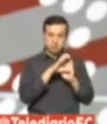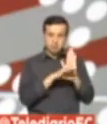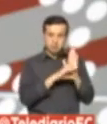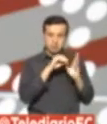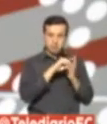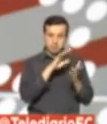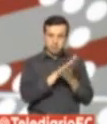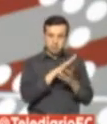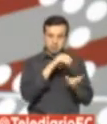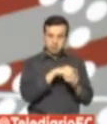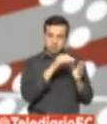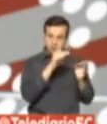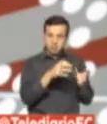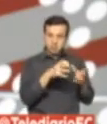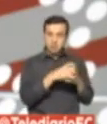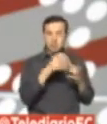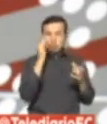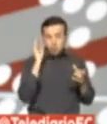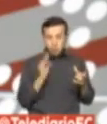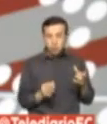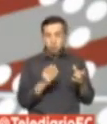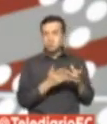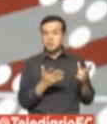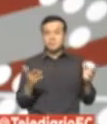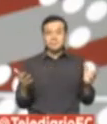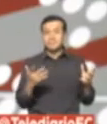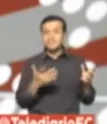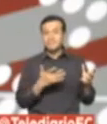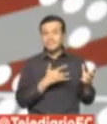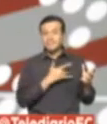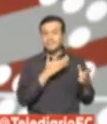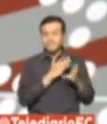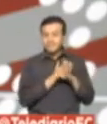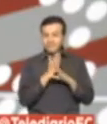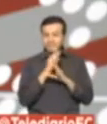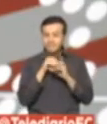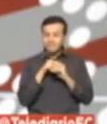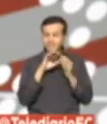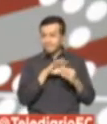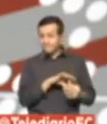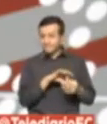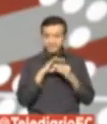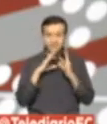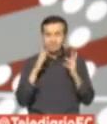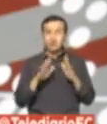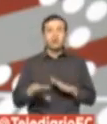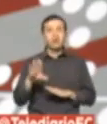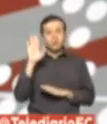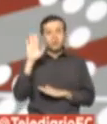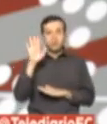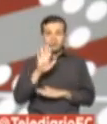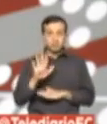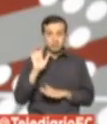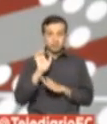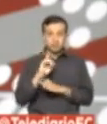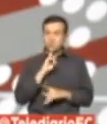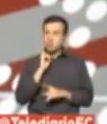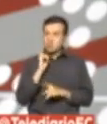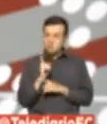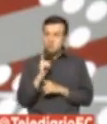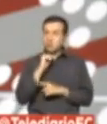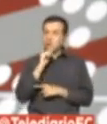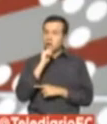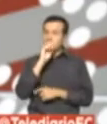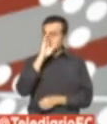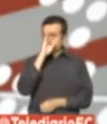de esta bancada. Infortunadamente, la falta de lealtades internas, la falta de compromiso con el país, la falta